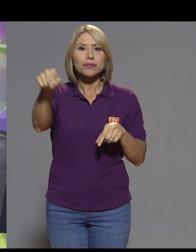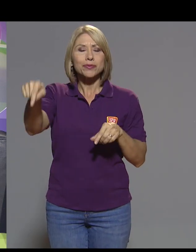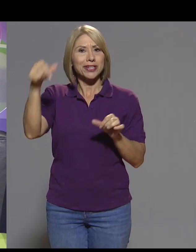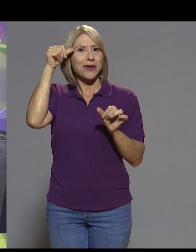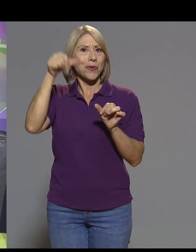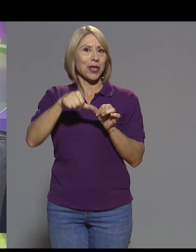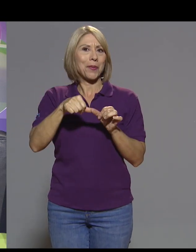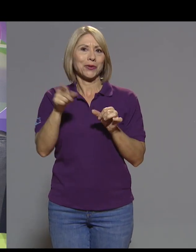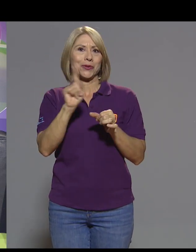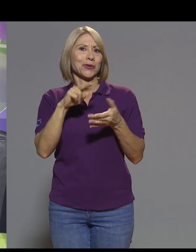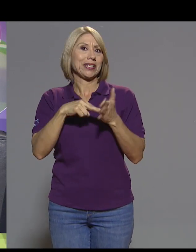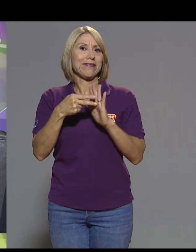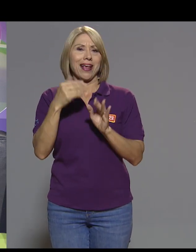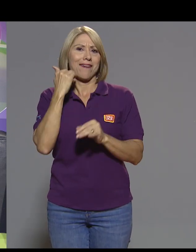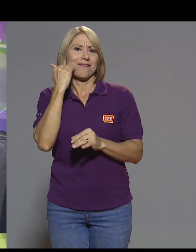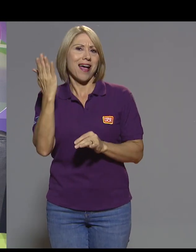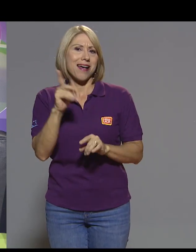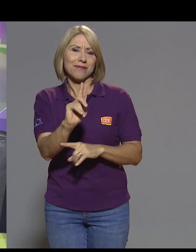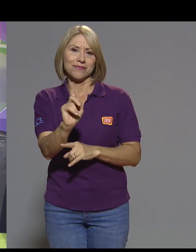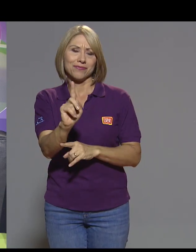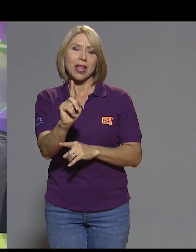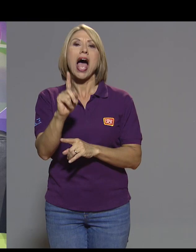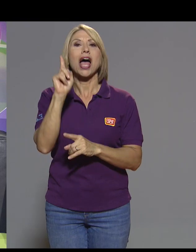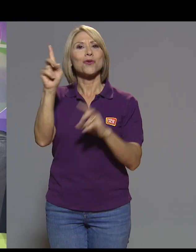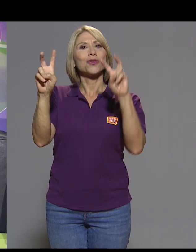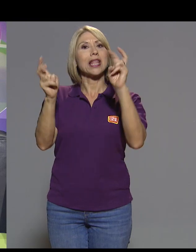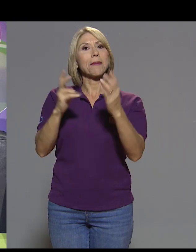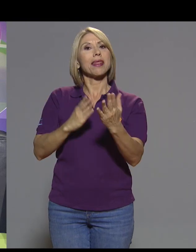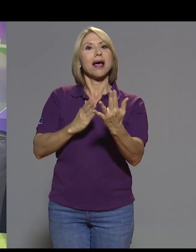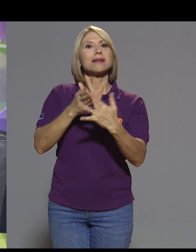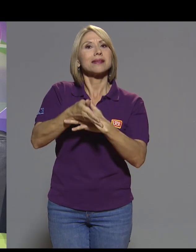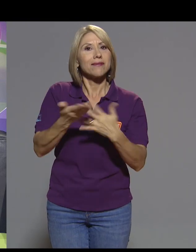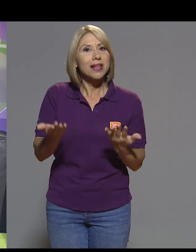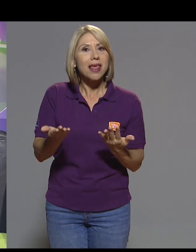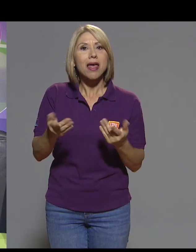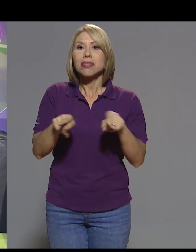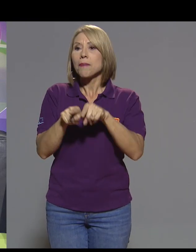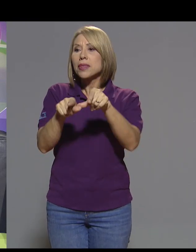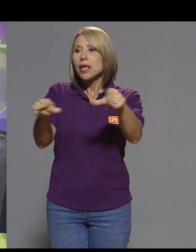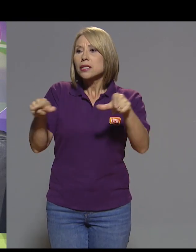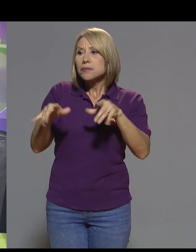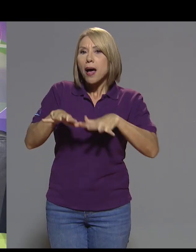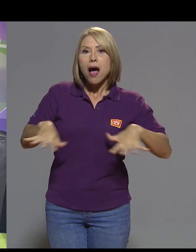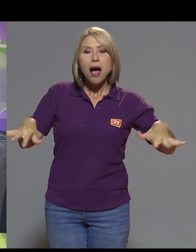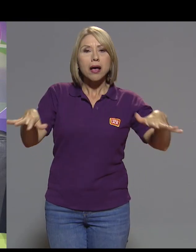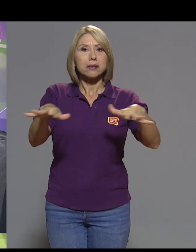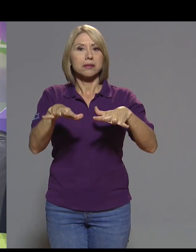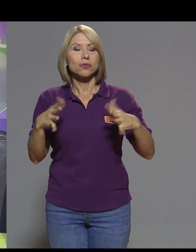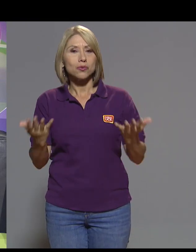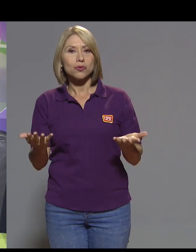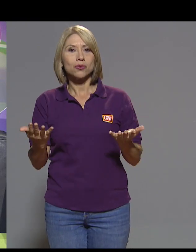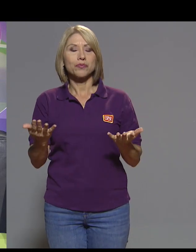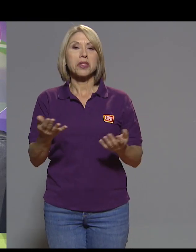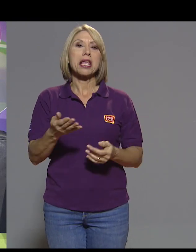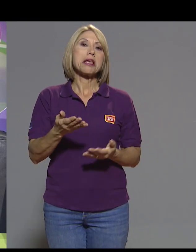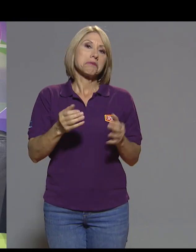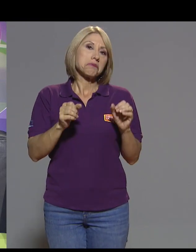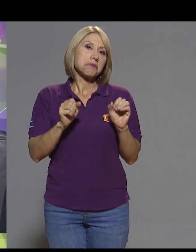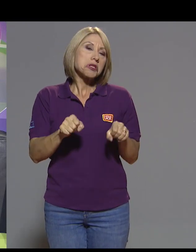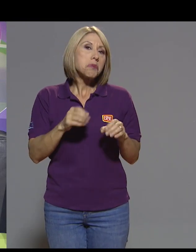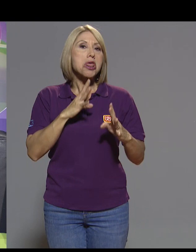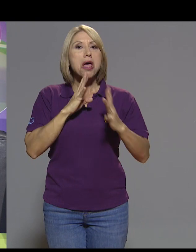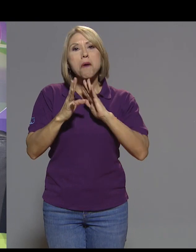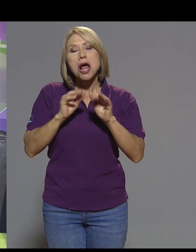se hace así tan tan sencillo verdad hay un tema de accesibilidad hay un tema de espacios que bueno creo que hablando y